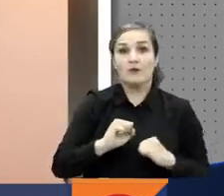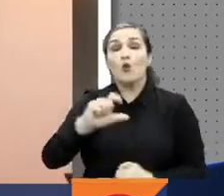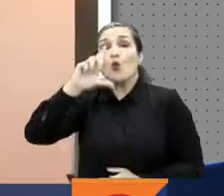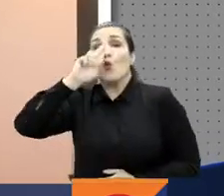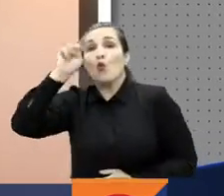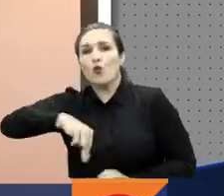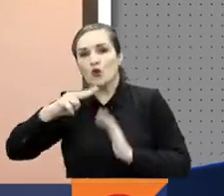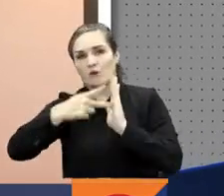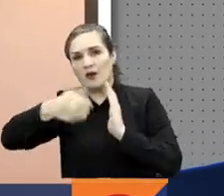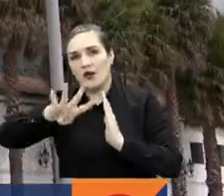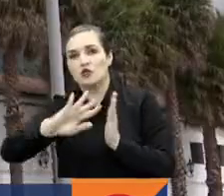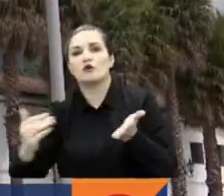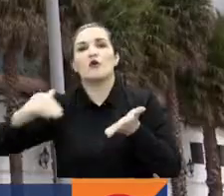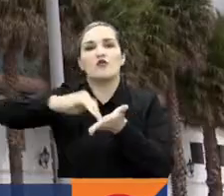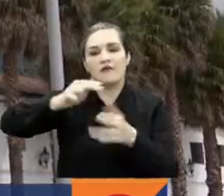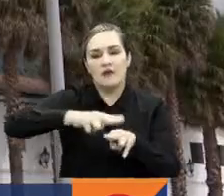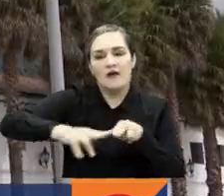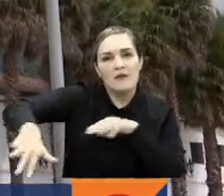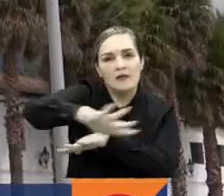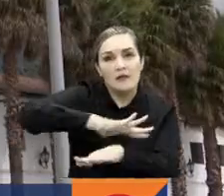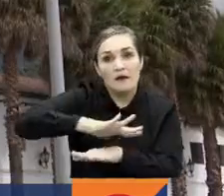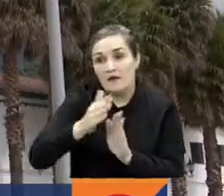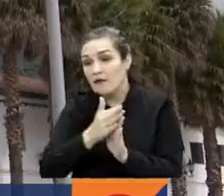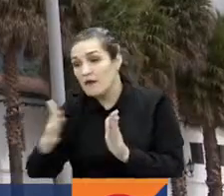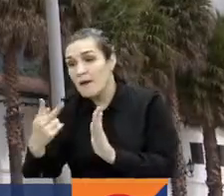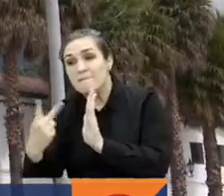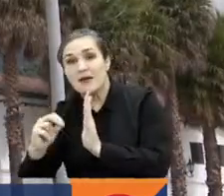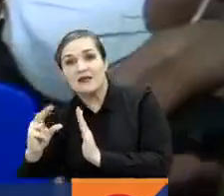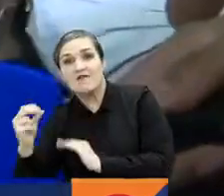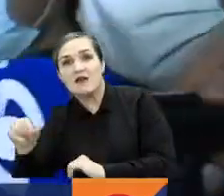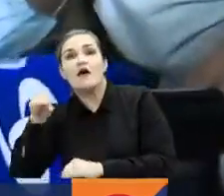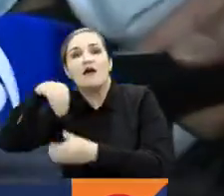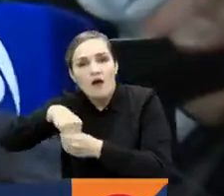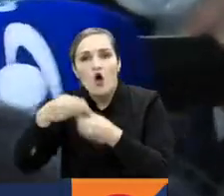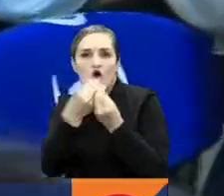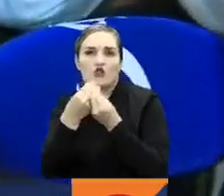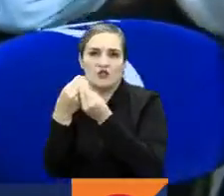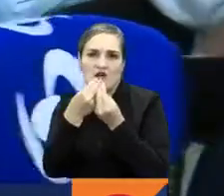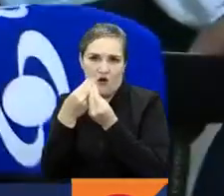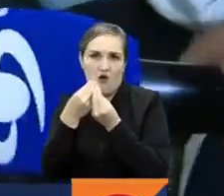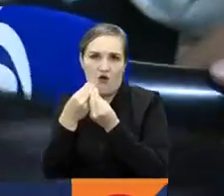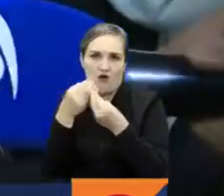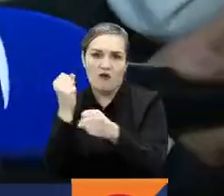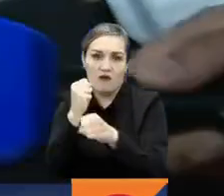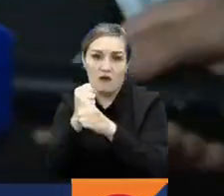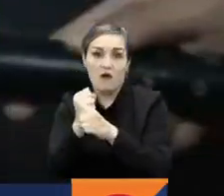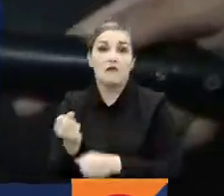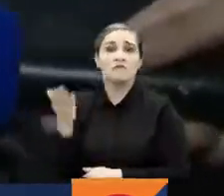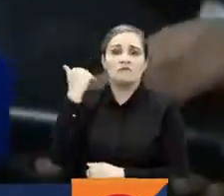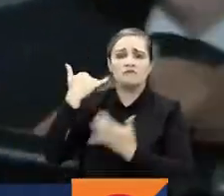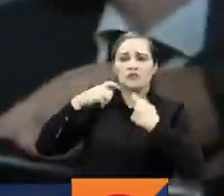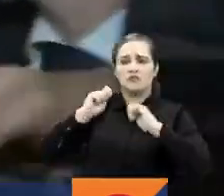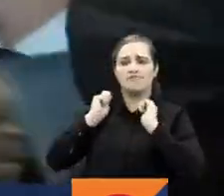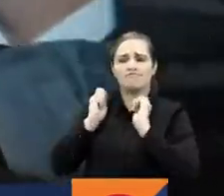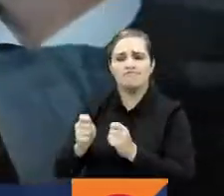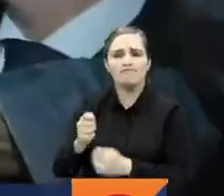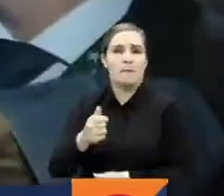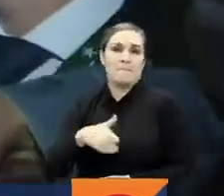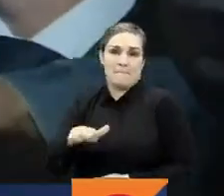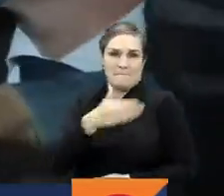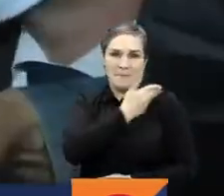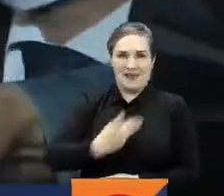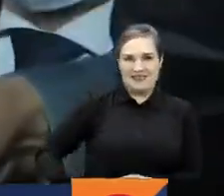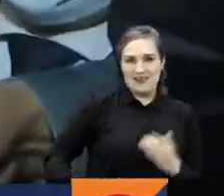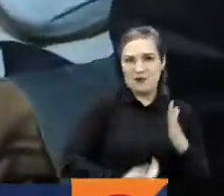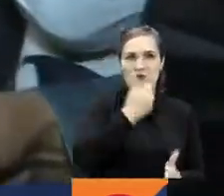secretaría de ambiente y desde el 2020 se desempeñaba como concejal días atrás había sido designada por el presidente electo gustavo petro